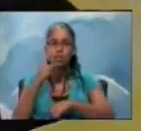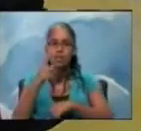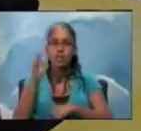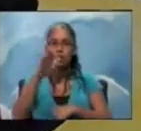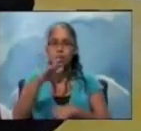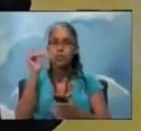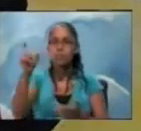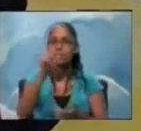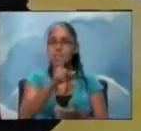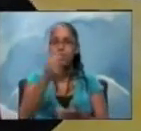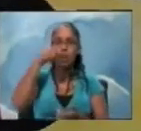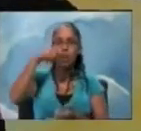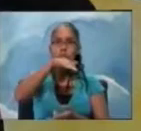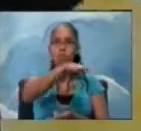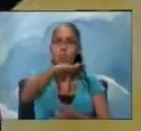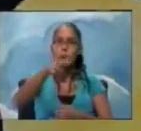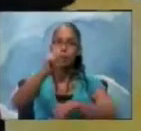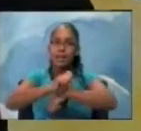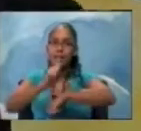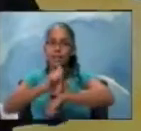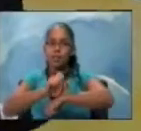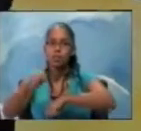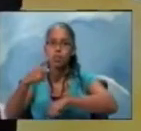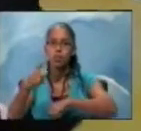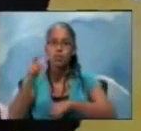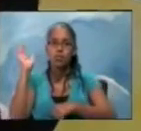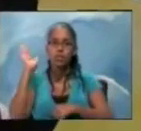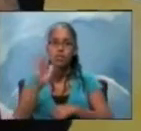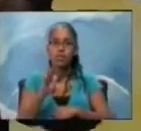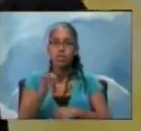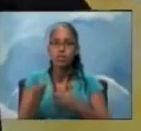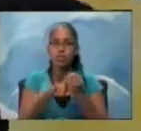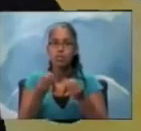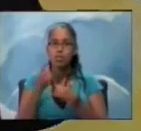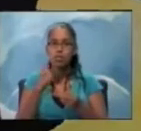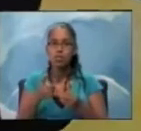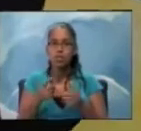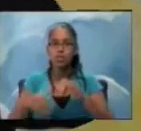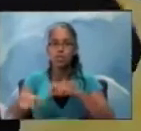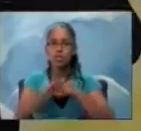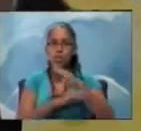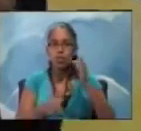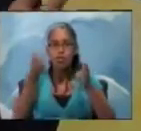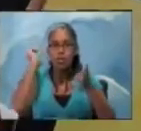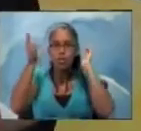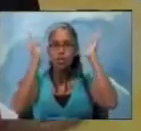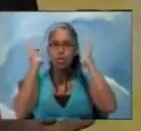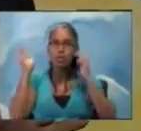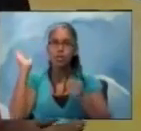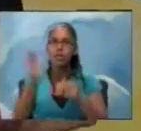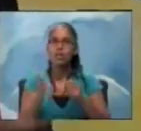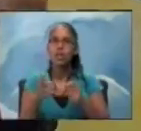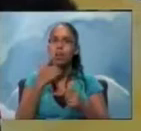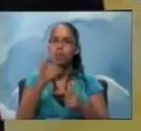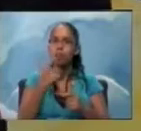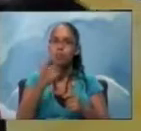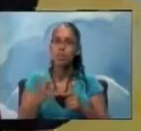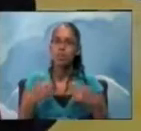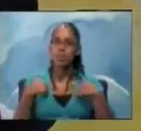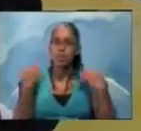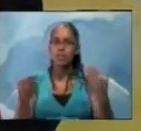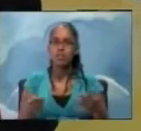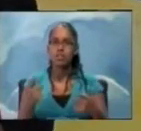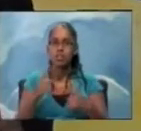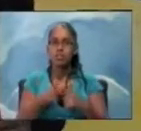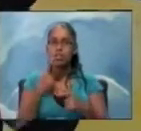dónde? Al pueblo en el templo, cuando ya viene, como dijo el doctor Puerta, que se bajó del burrito, que viene a lo mejor cansado, él dice, yo